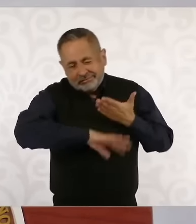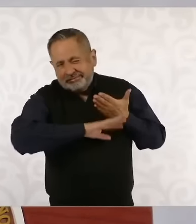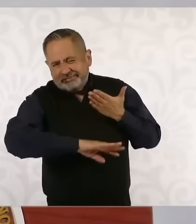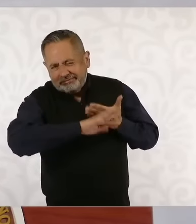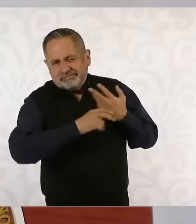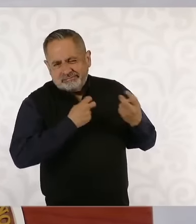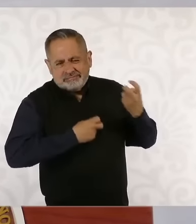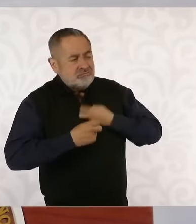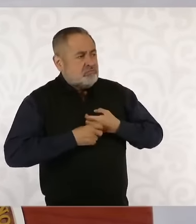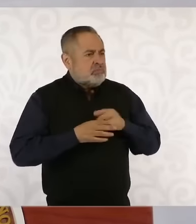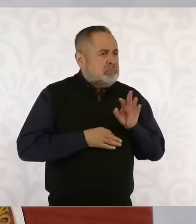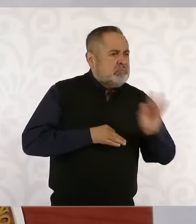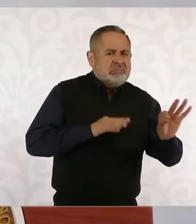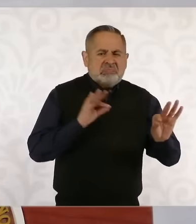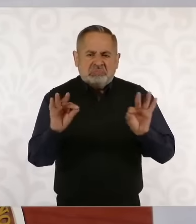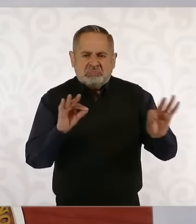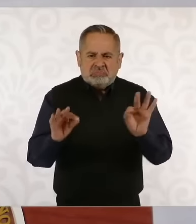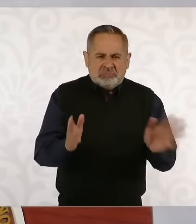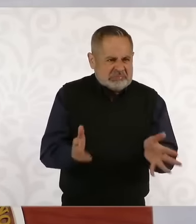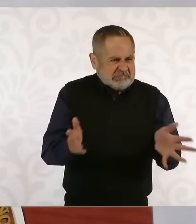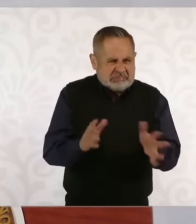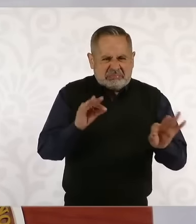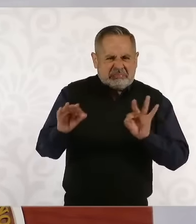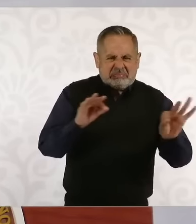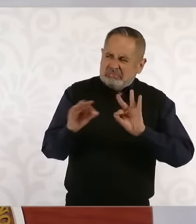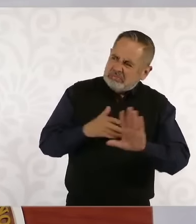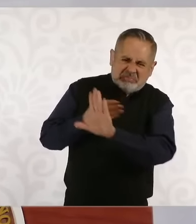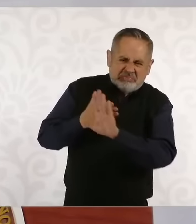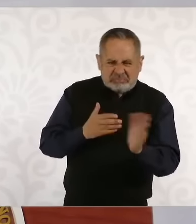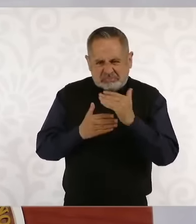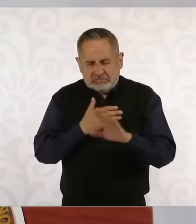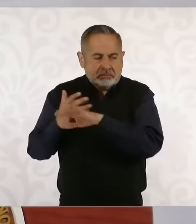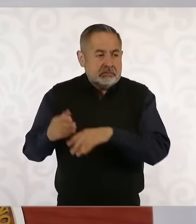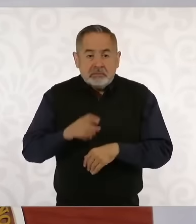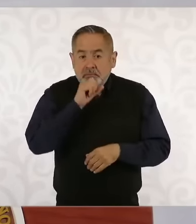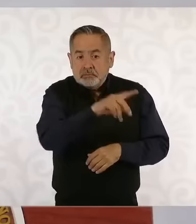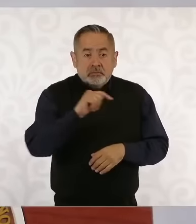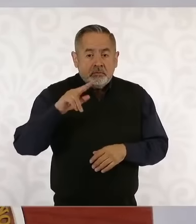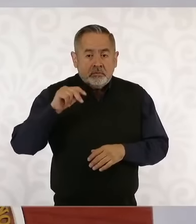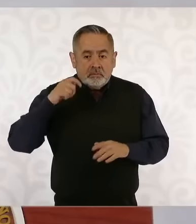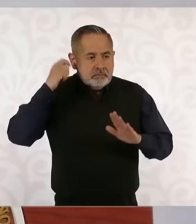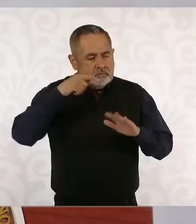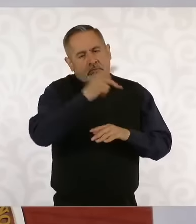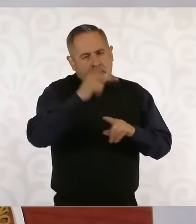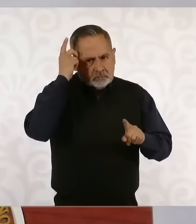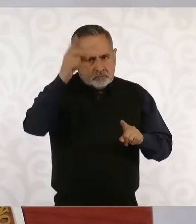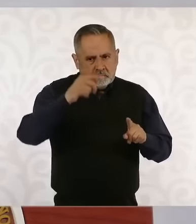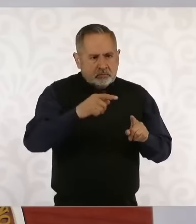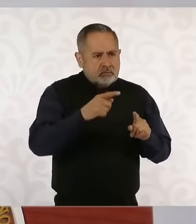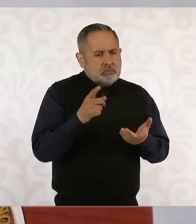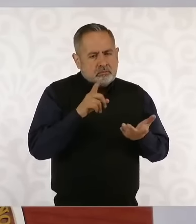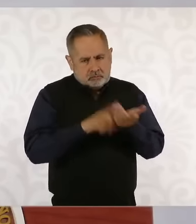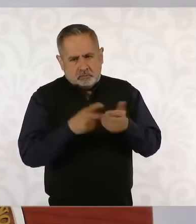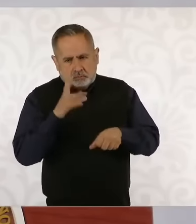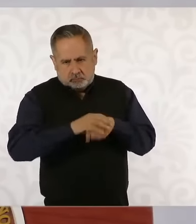promoviendo, asusando a la movilización. Las televisoras de las que él es dueño, pero tiene una concesión para